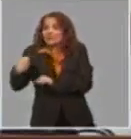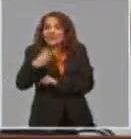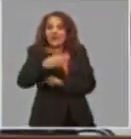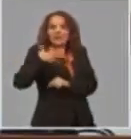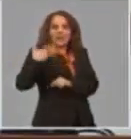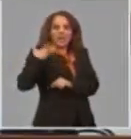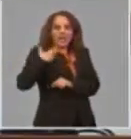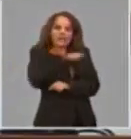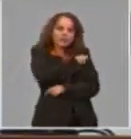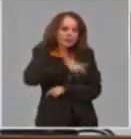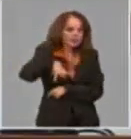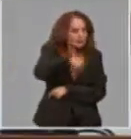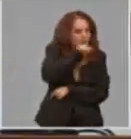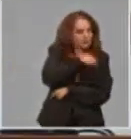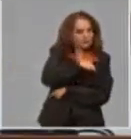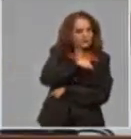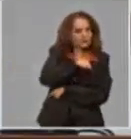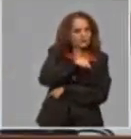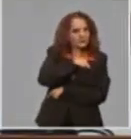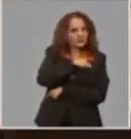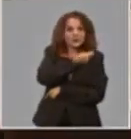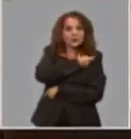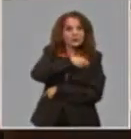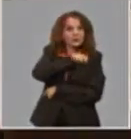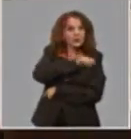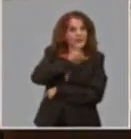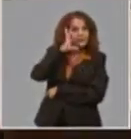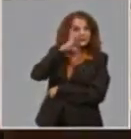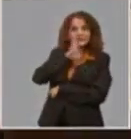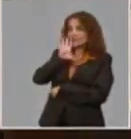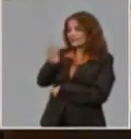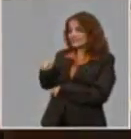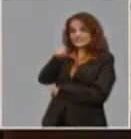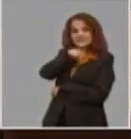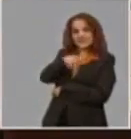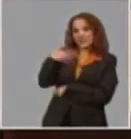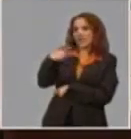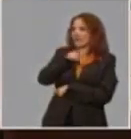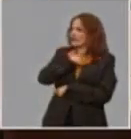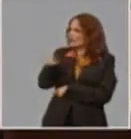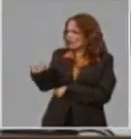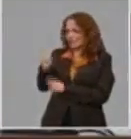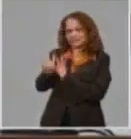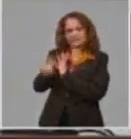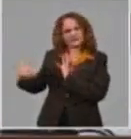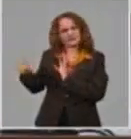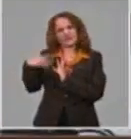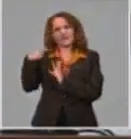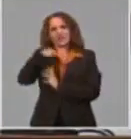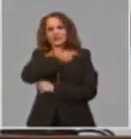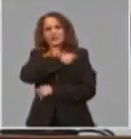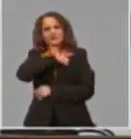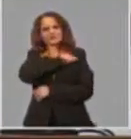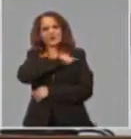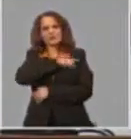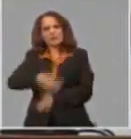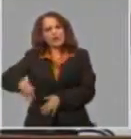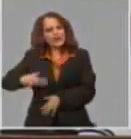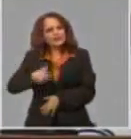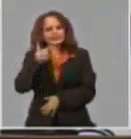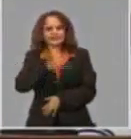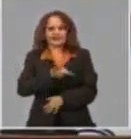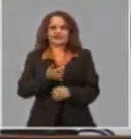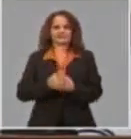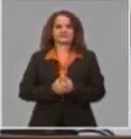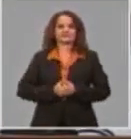aparece sistemáticamente en esos estados de opinión hoy es el contracolero y el revendedor, que ofende mucho, sobre todo al